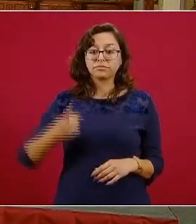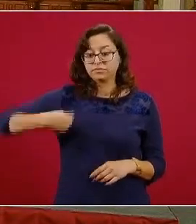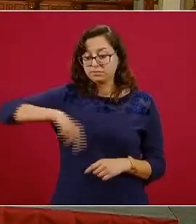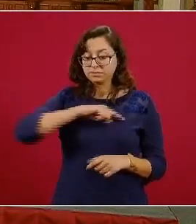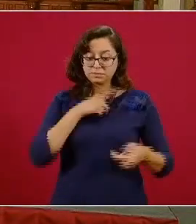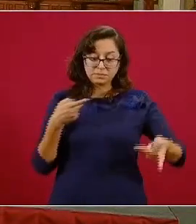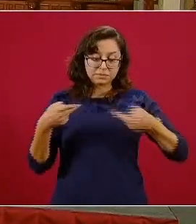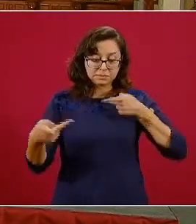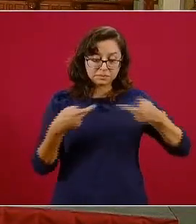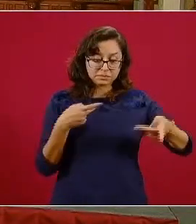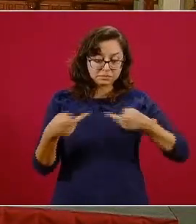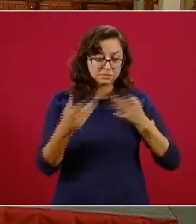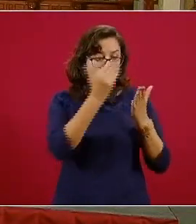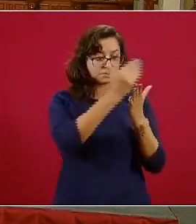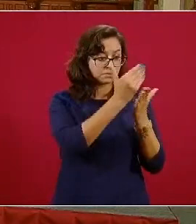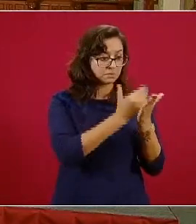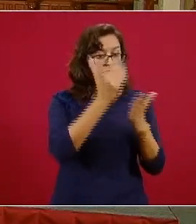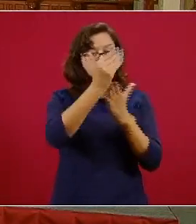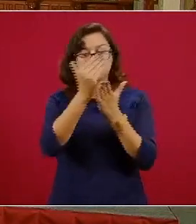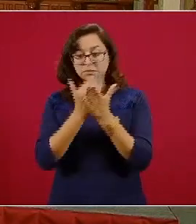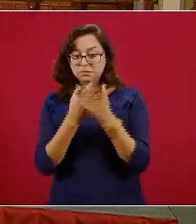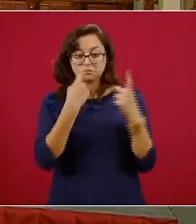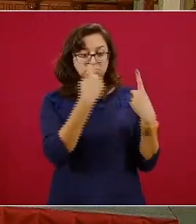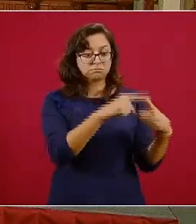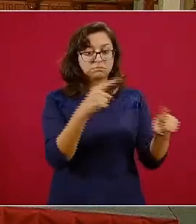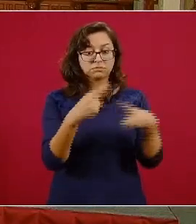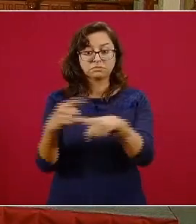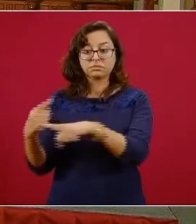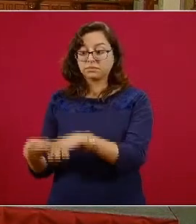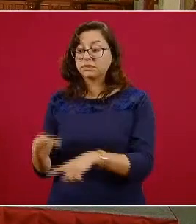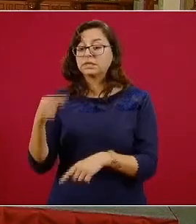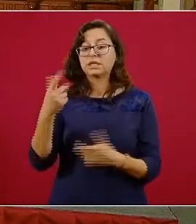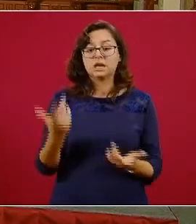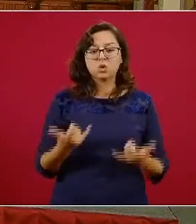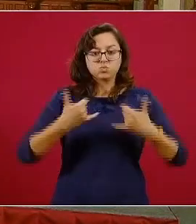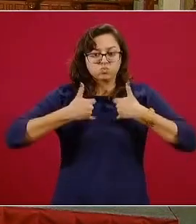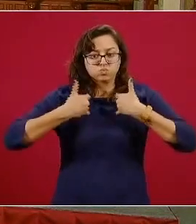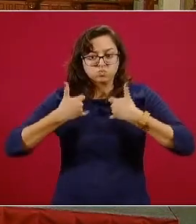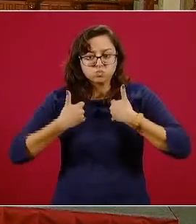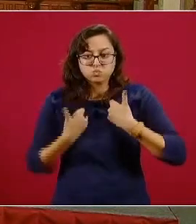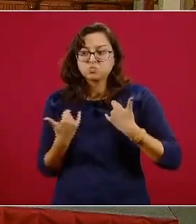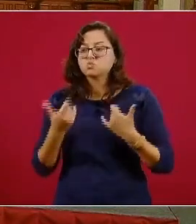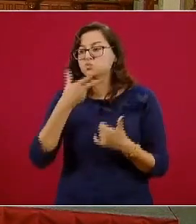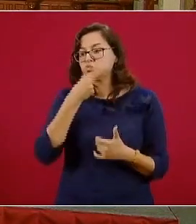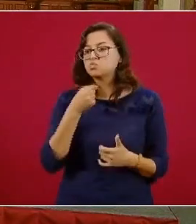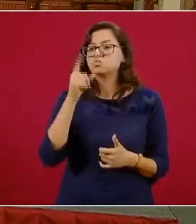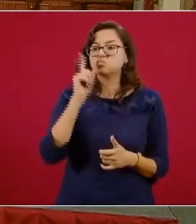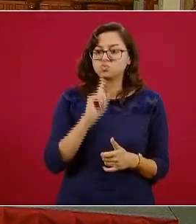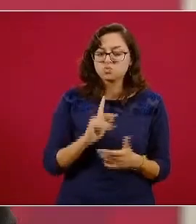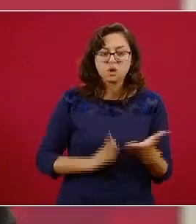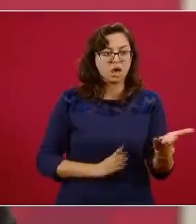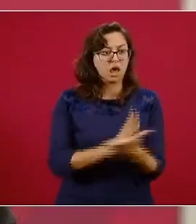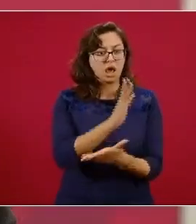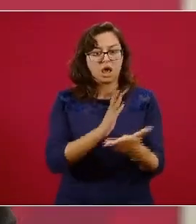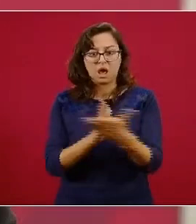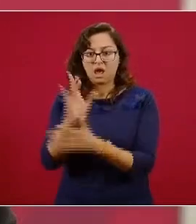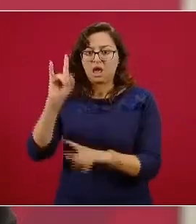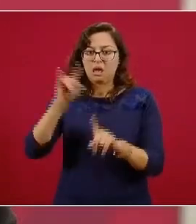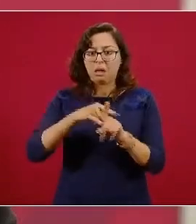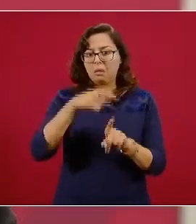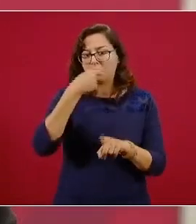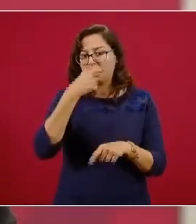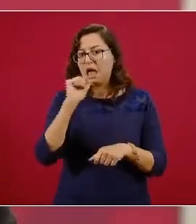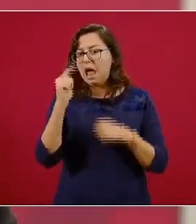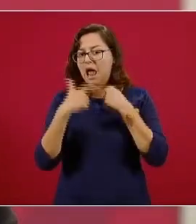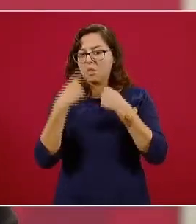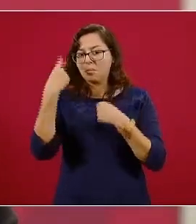estrategias que apuntan a que las y los adolescentes, pero en realidad toda la población en nuestro país pueda acceder a los métodos